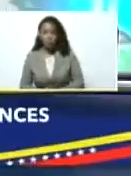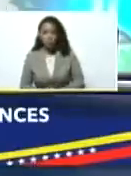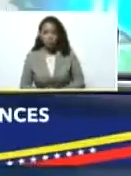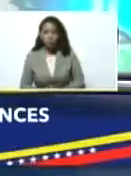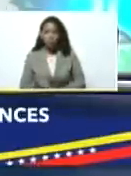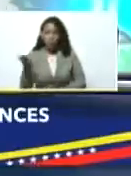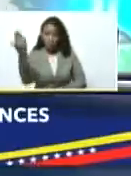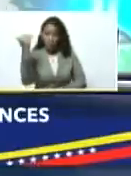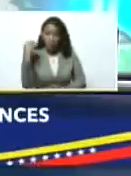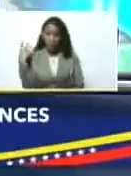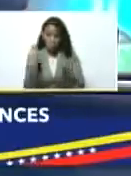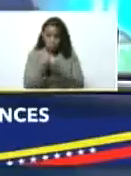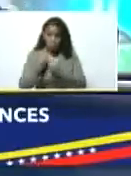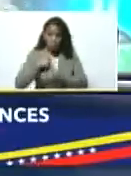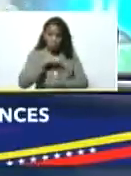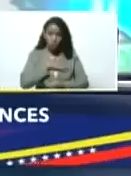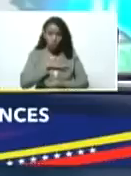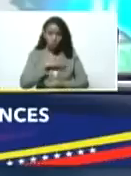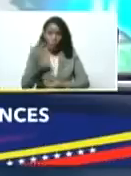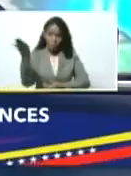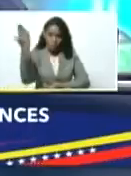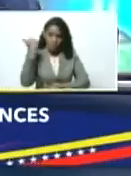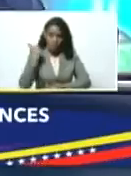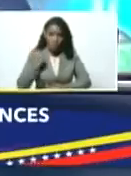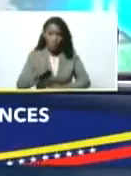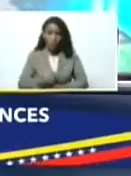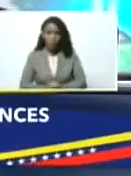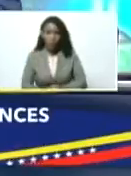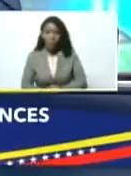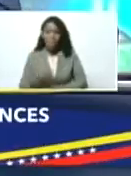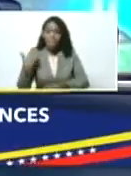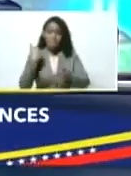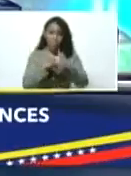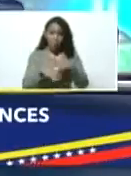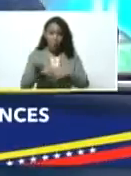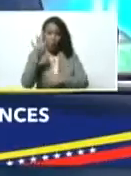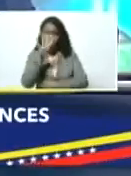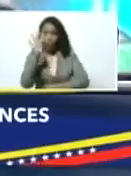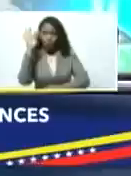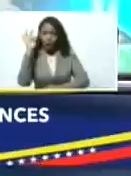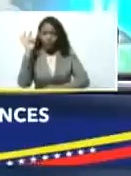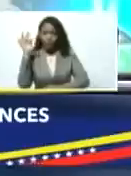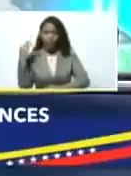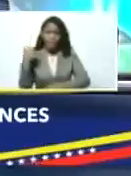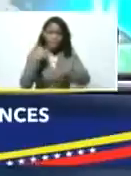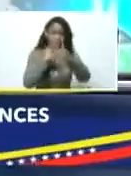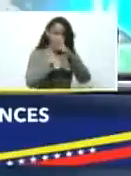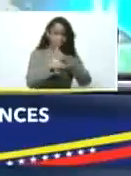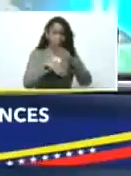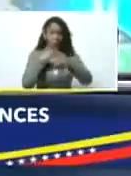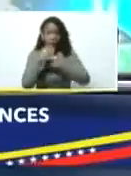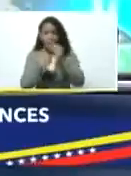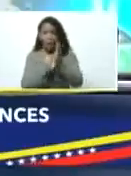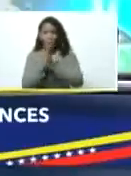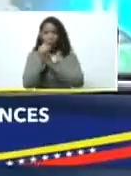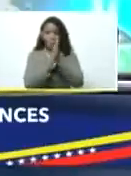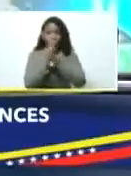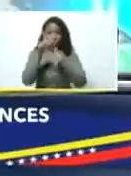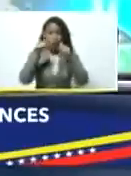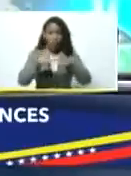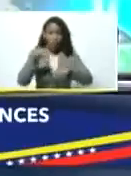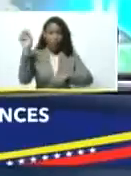Ven con nosotros, ven para acá, vamos con las 4F, las 4F del emprendimiento en